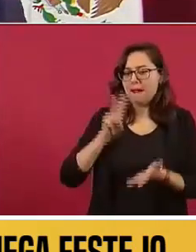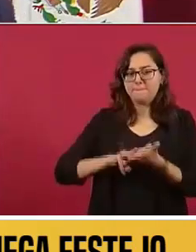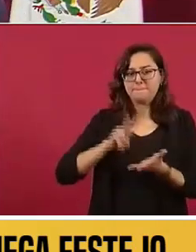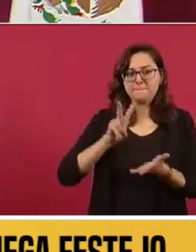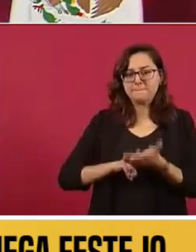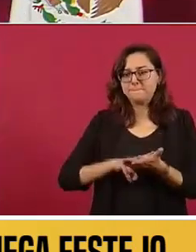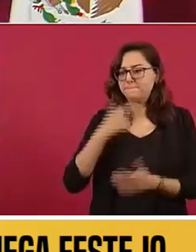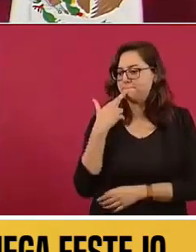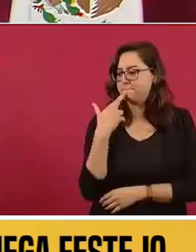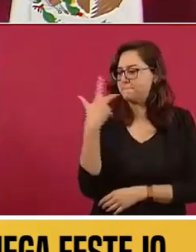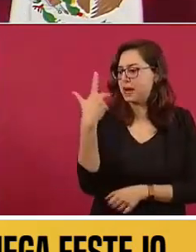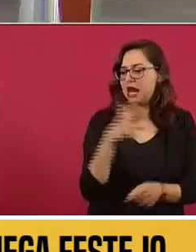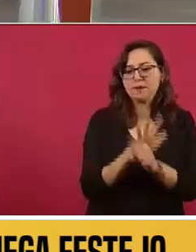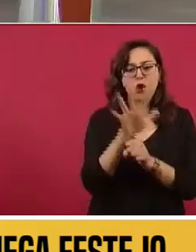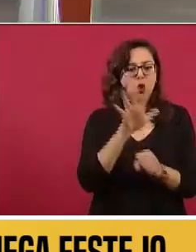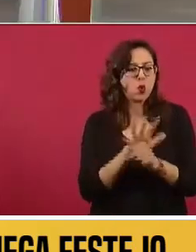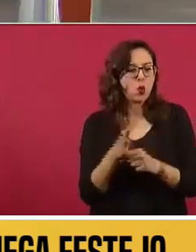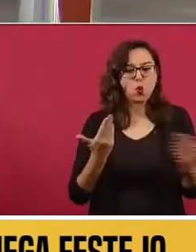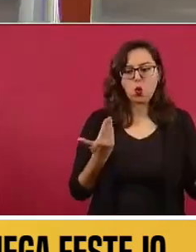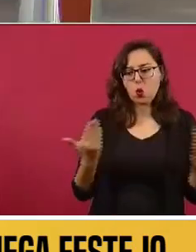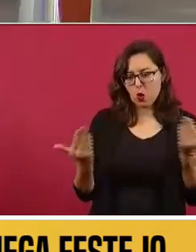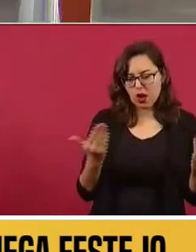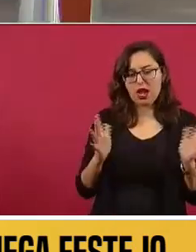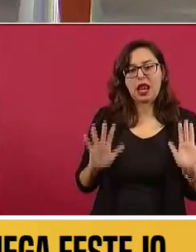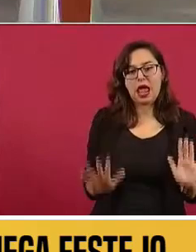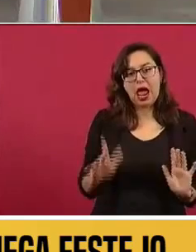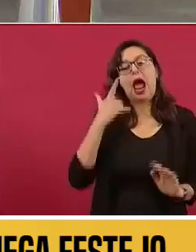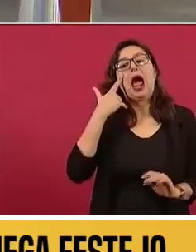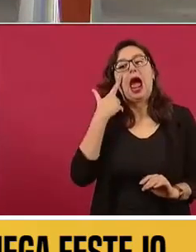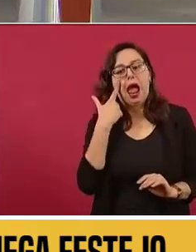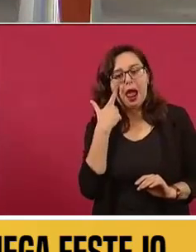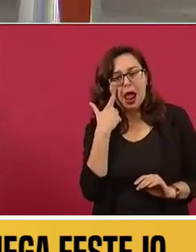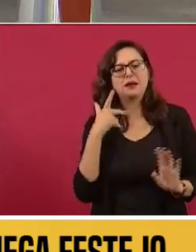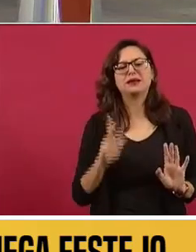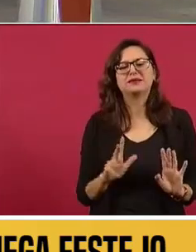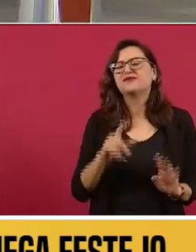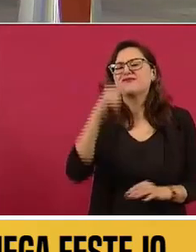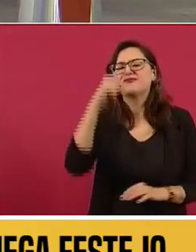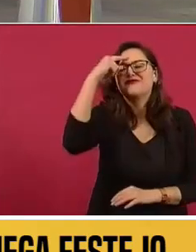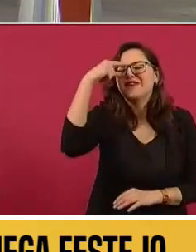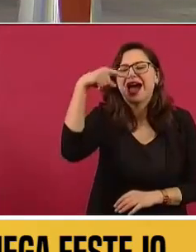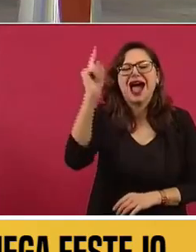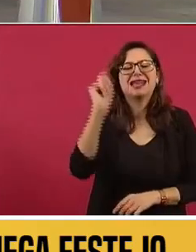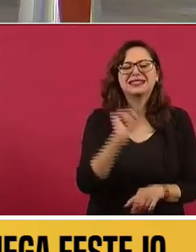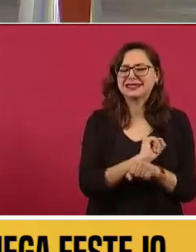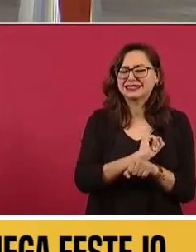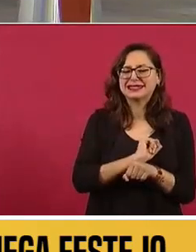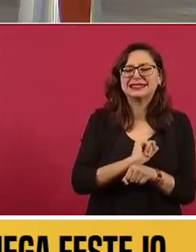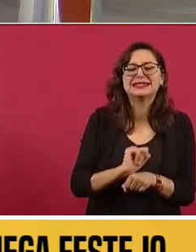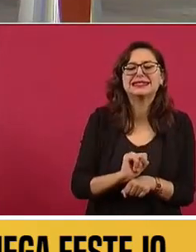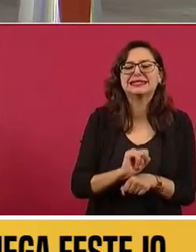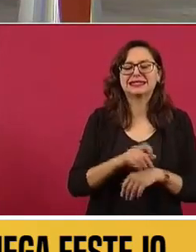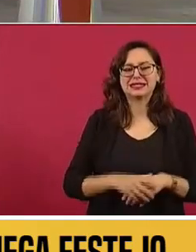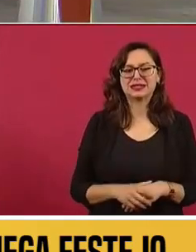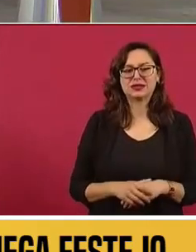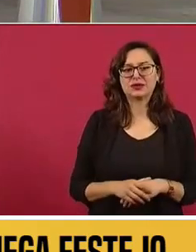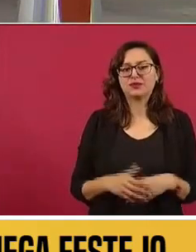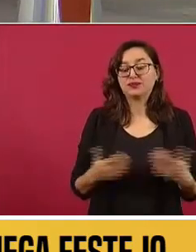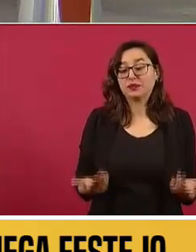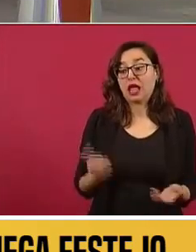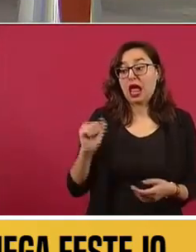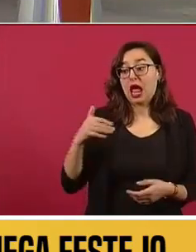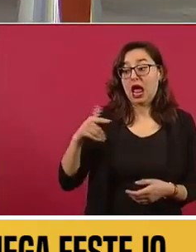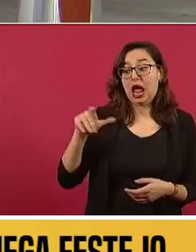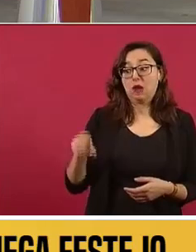dos negocios te parece mejor para Pemex. Pero para no complicar las cosas y que más los empleados de López Obrador